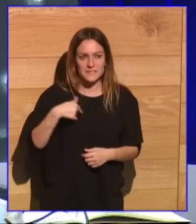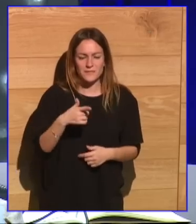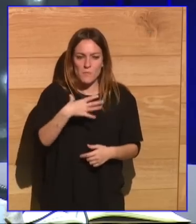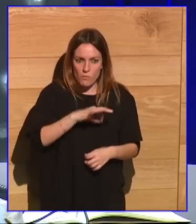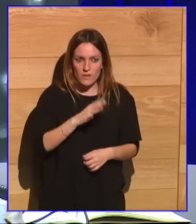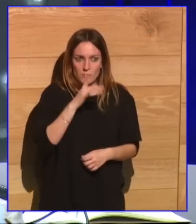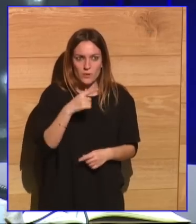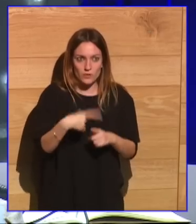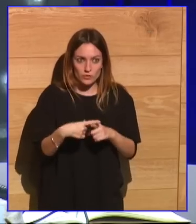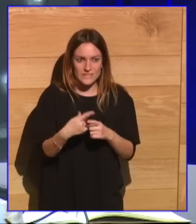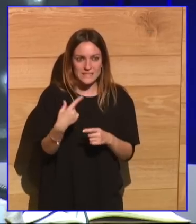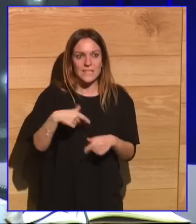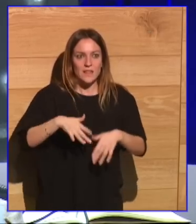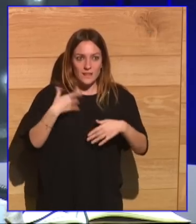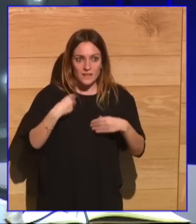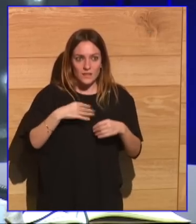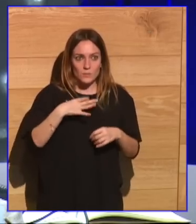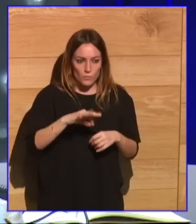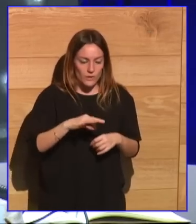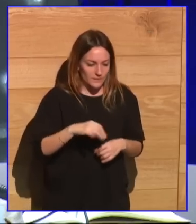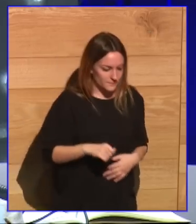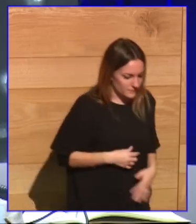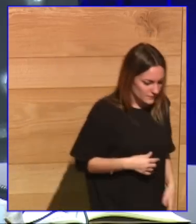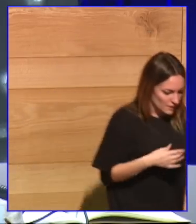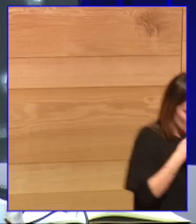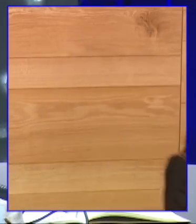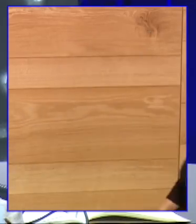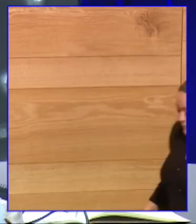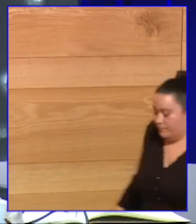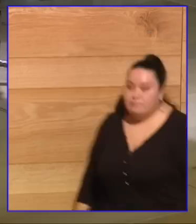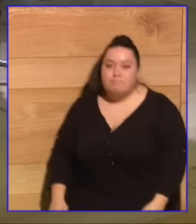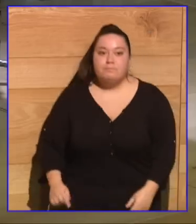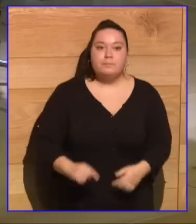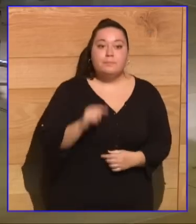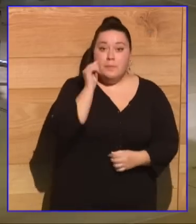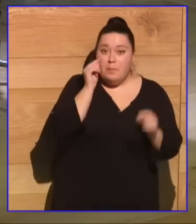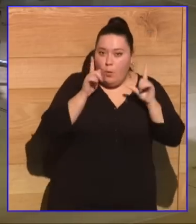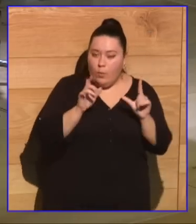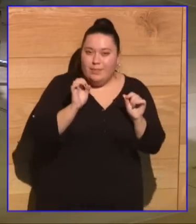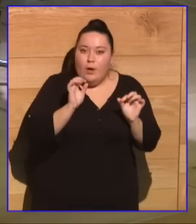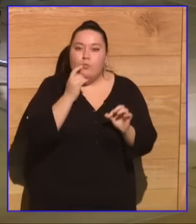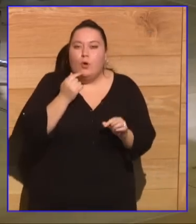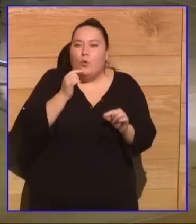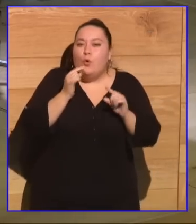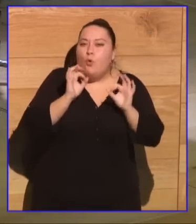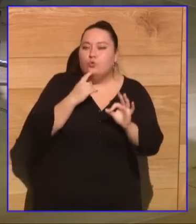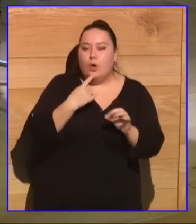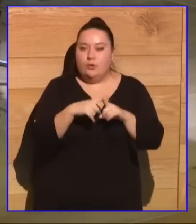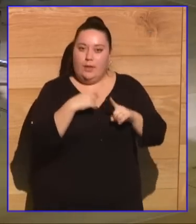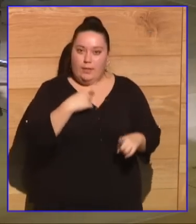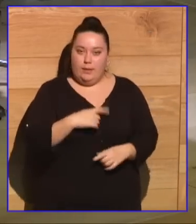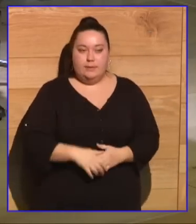disfruta tanto un espectador viendo a Harry el sucio tomarse la justicia por su mano. Me acabo de dar cuenta de una cosa con esto que decías, y tiene que ver con